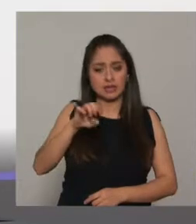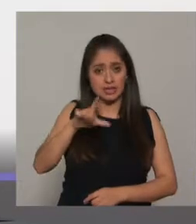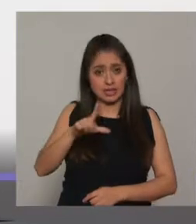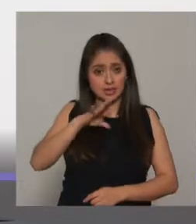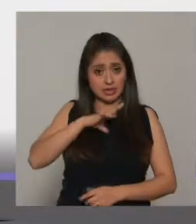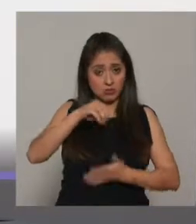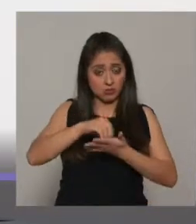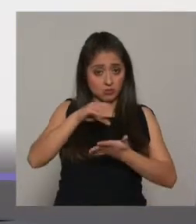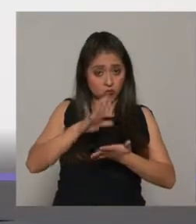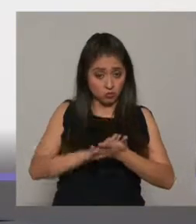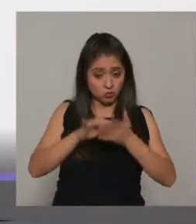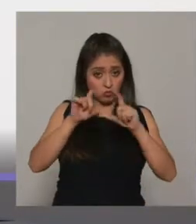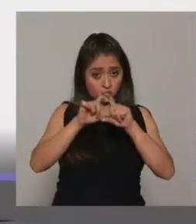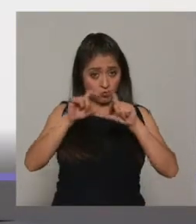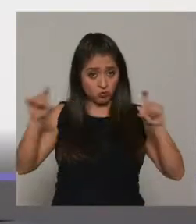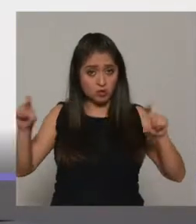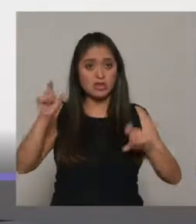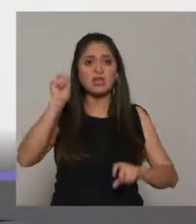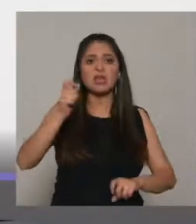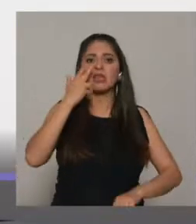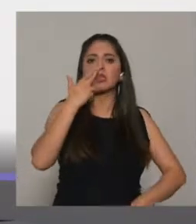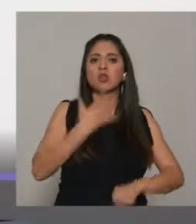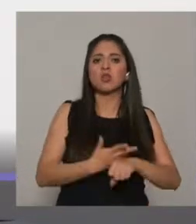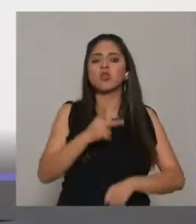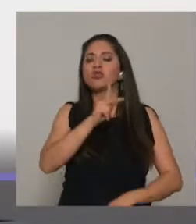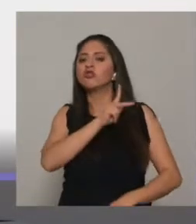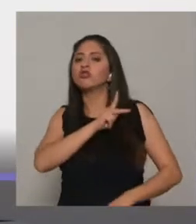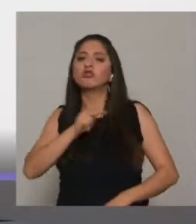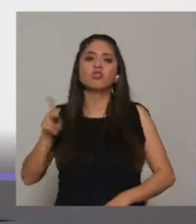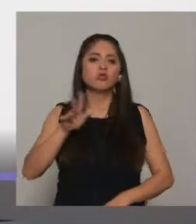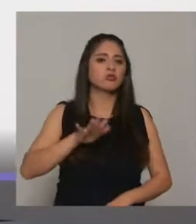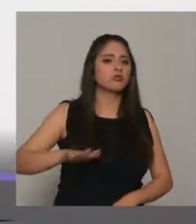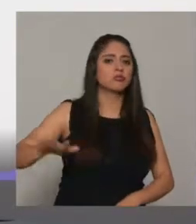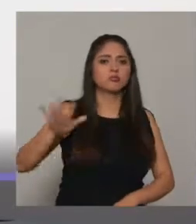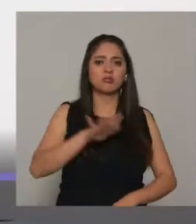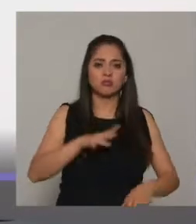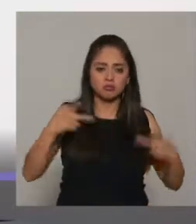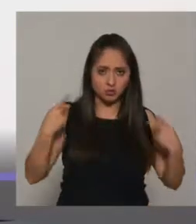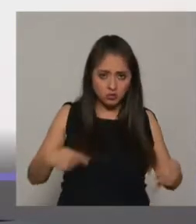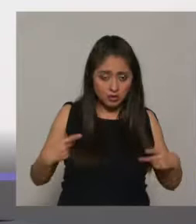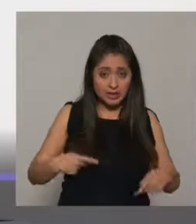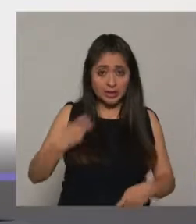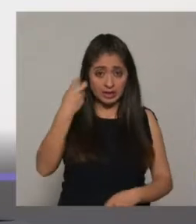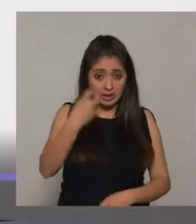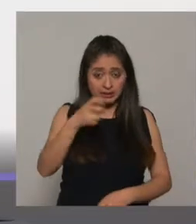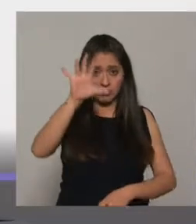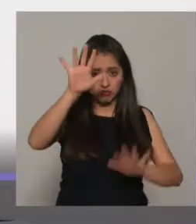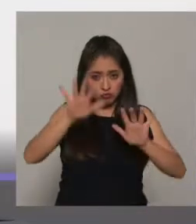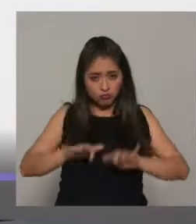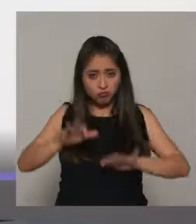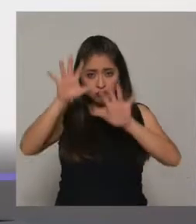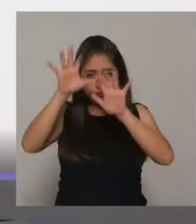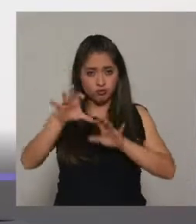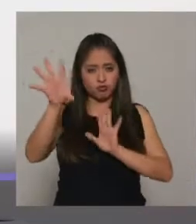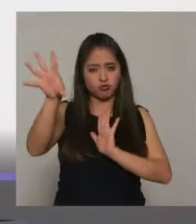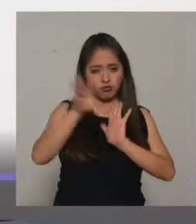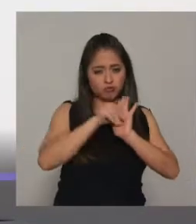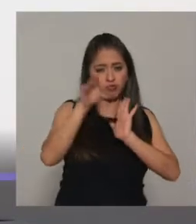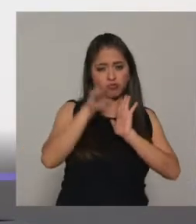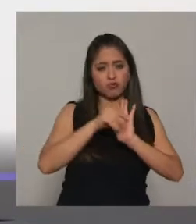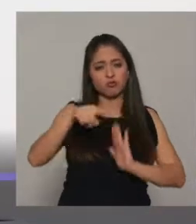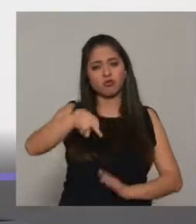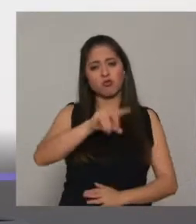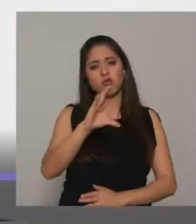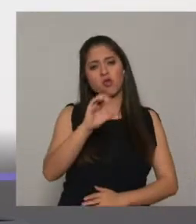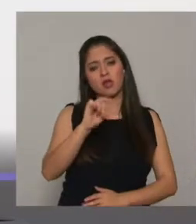y esa publicación es de todos, esa publicación todo el mundo la puede ver y entonces eso está vaciado en la página del colegio y ahí